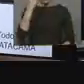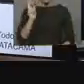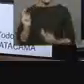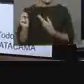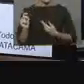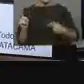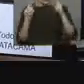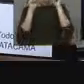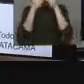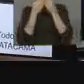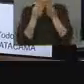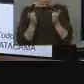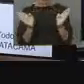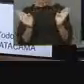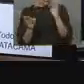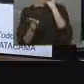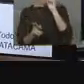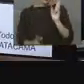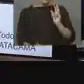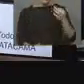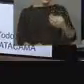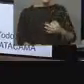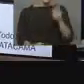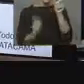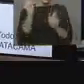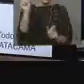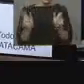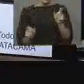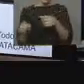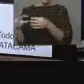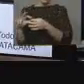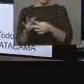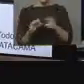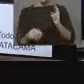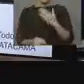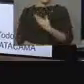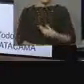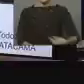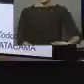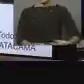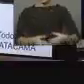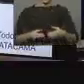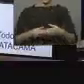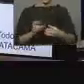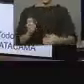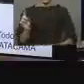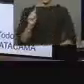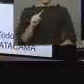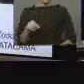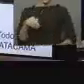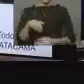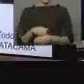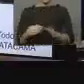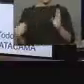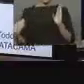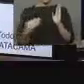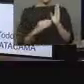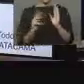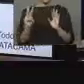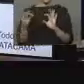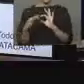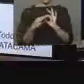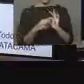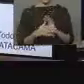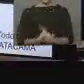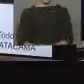un Estado laico que respete la dignidad de las personas. Es por eso, señor presidente, que la bancada del Partido Socialista votará a favor de las tres